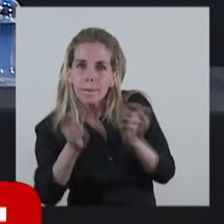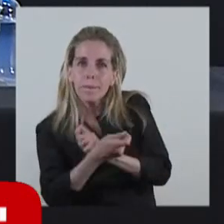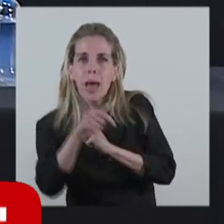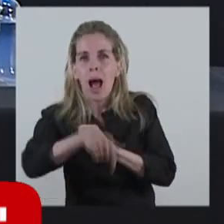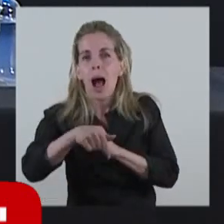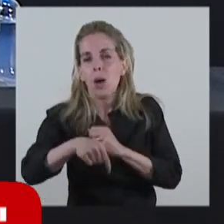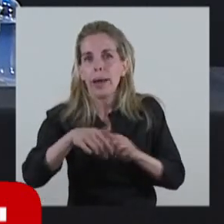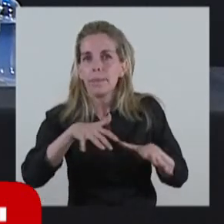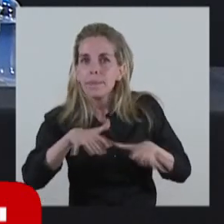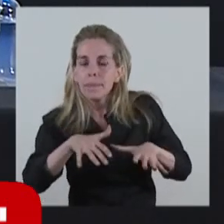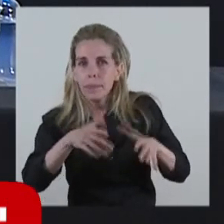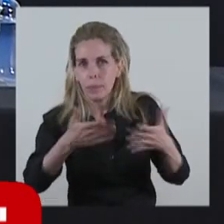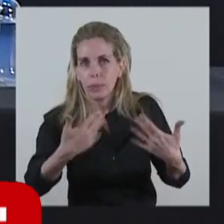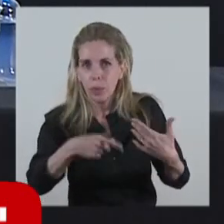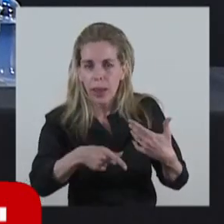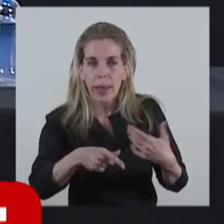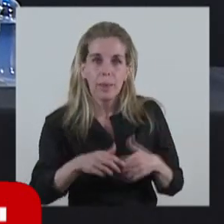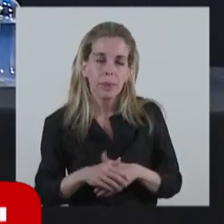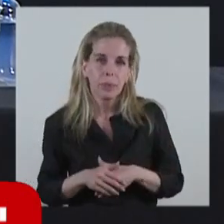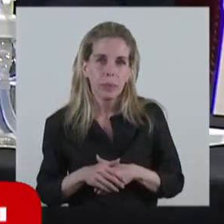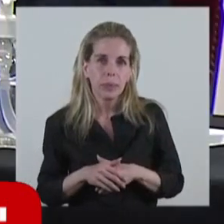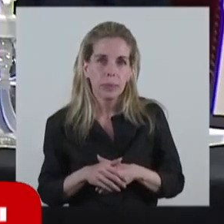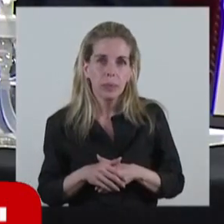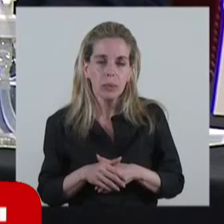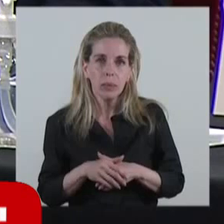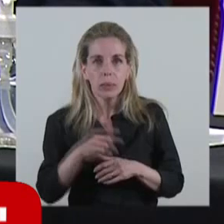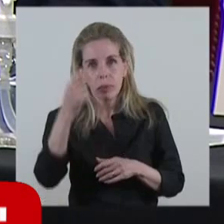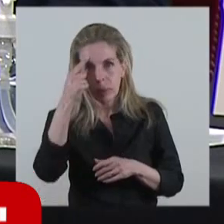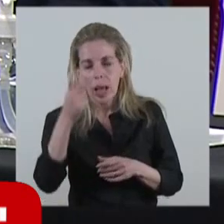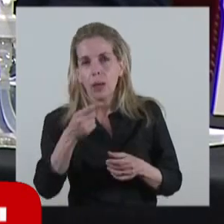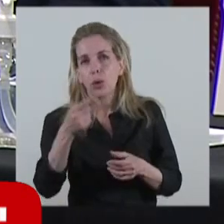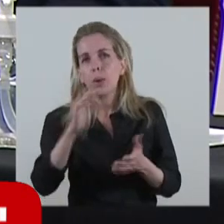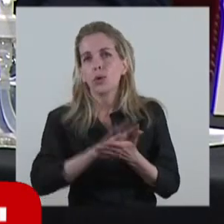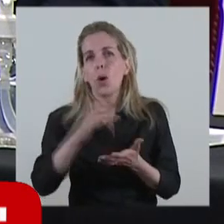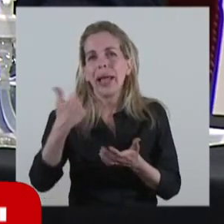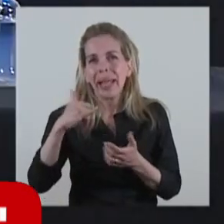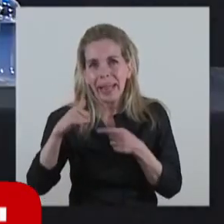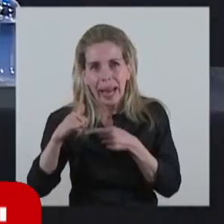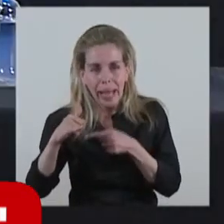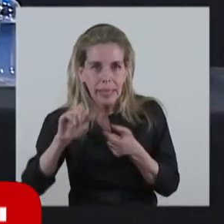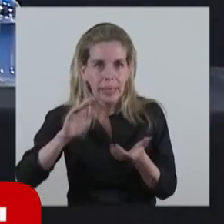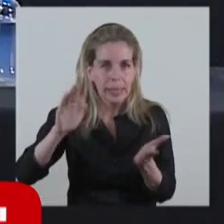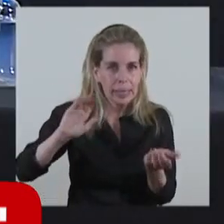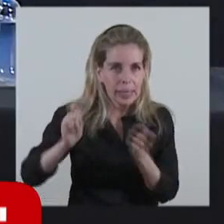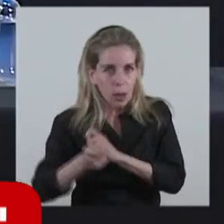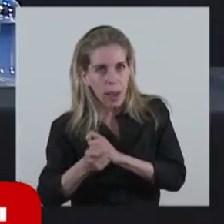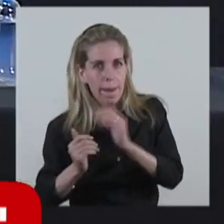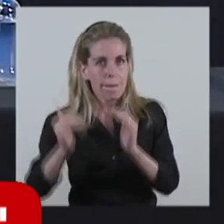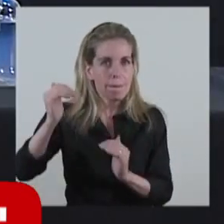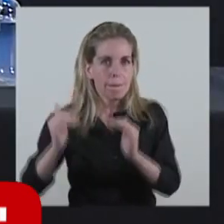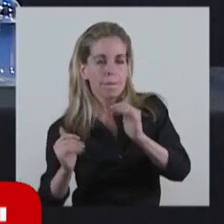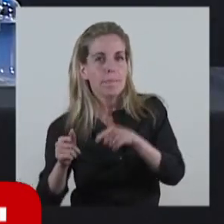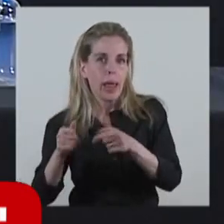que las condiciones están dadas para ello, la estructura de tasa de interés y así efectivamente